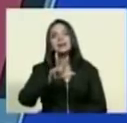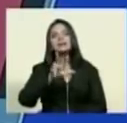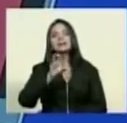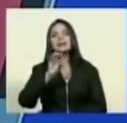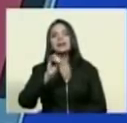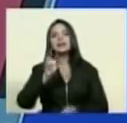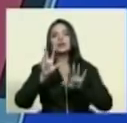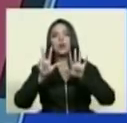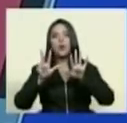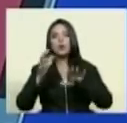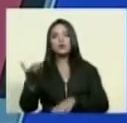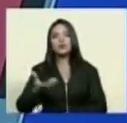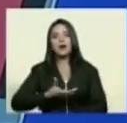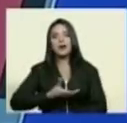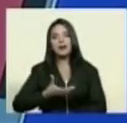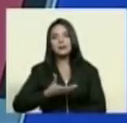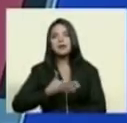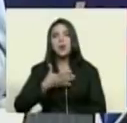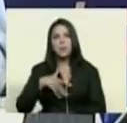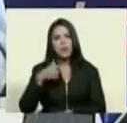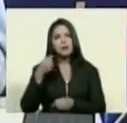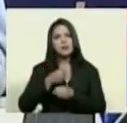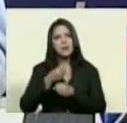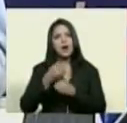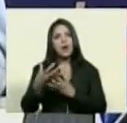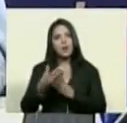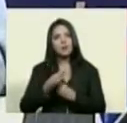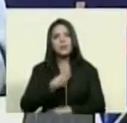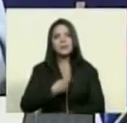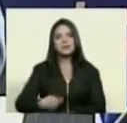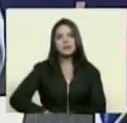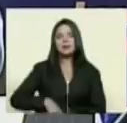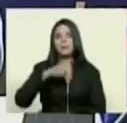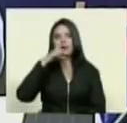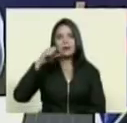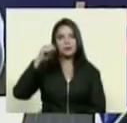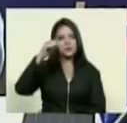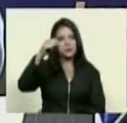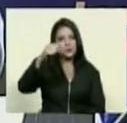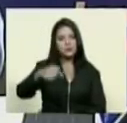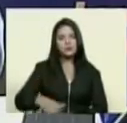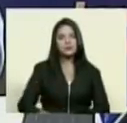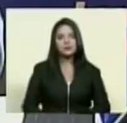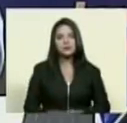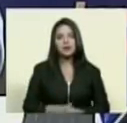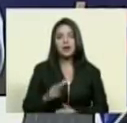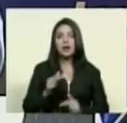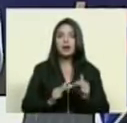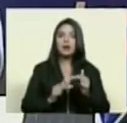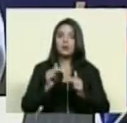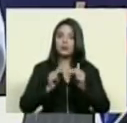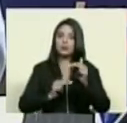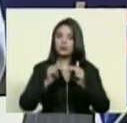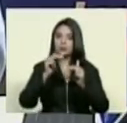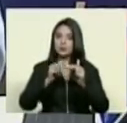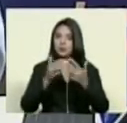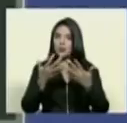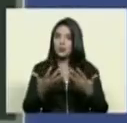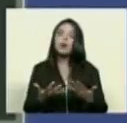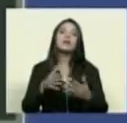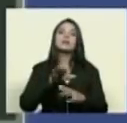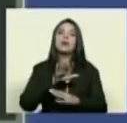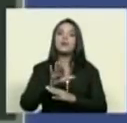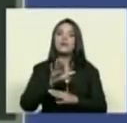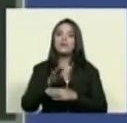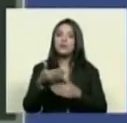308 alcaldías para trabajar junto al presidente Nicolás Maduro en la construcción del